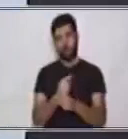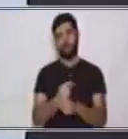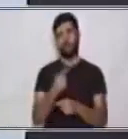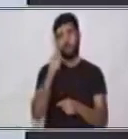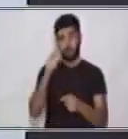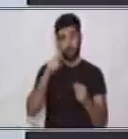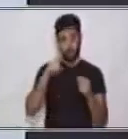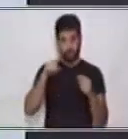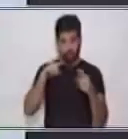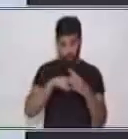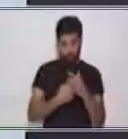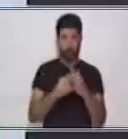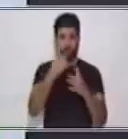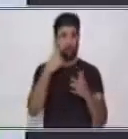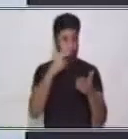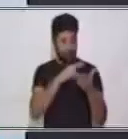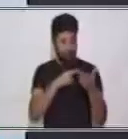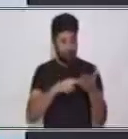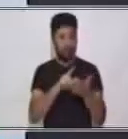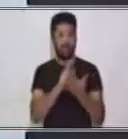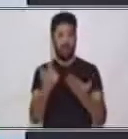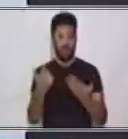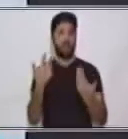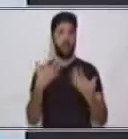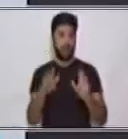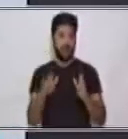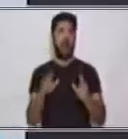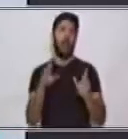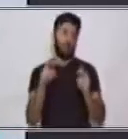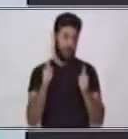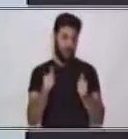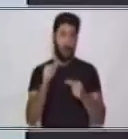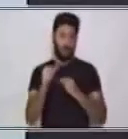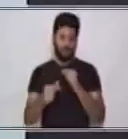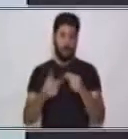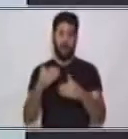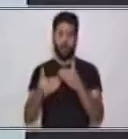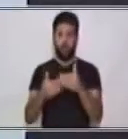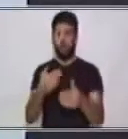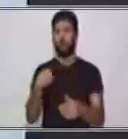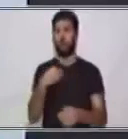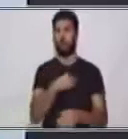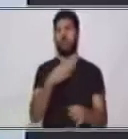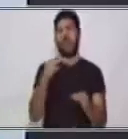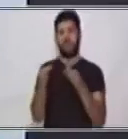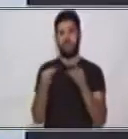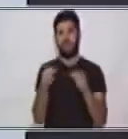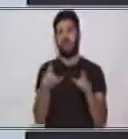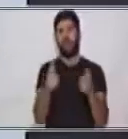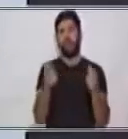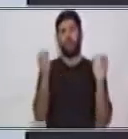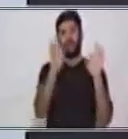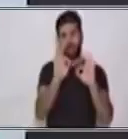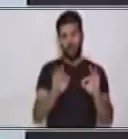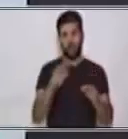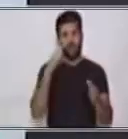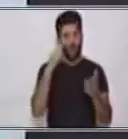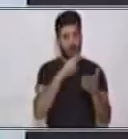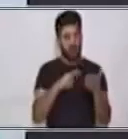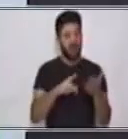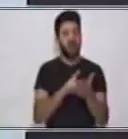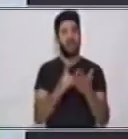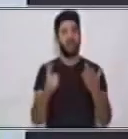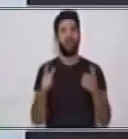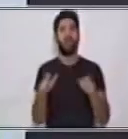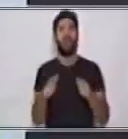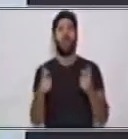han logrado leer algunas obras, algunos textos, y ahorita vamos a ver qué diferentes tipos de lecturas también existen, nos podemos dar cuenta